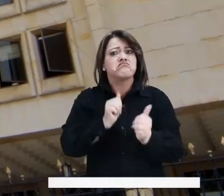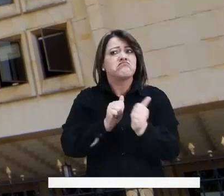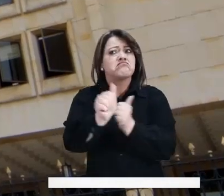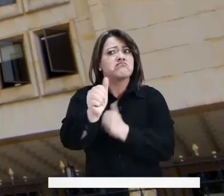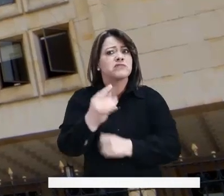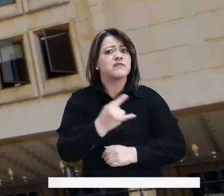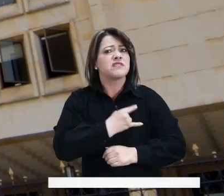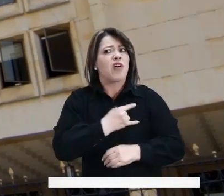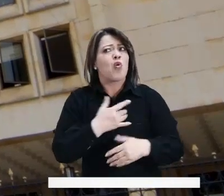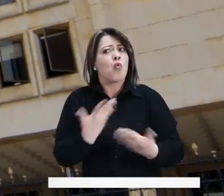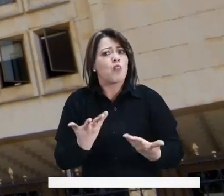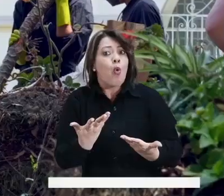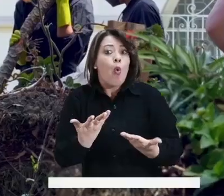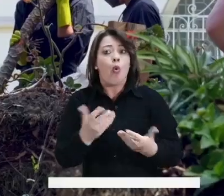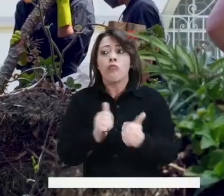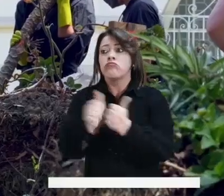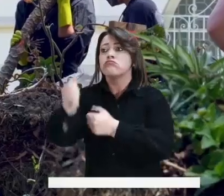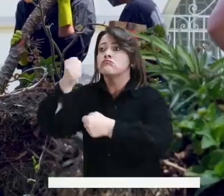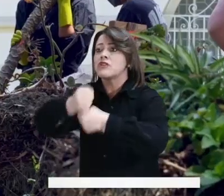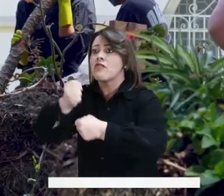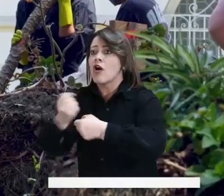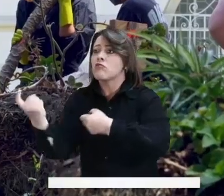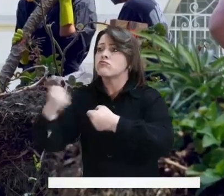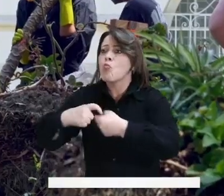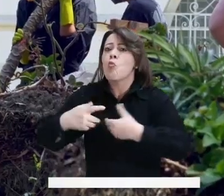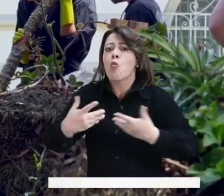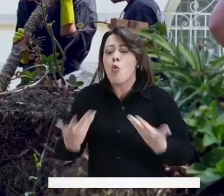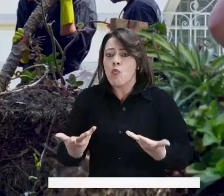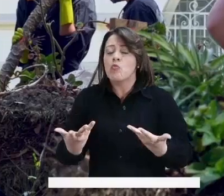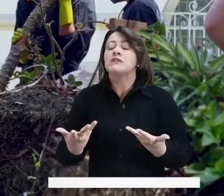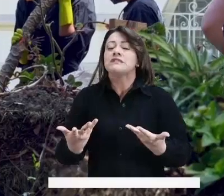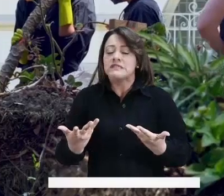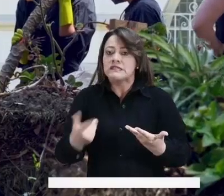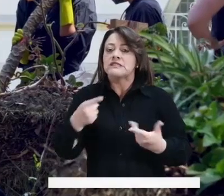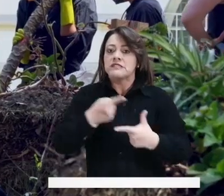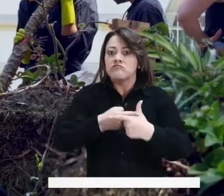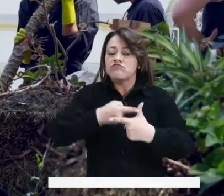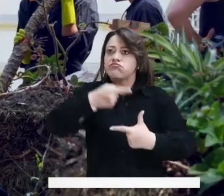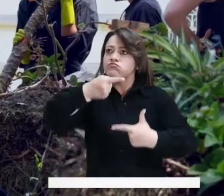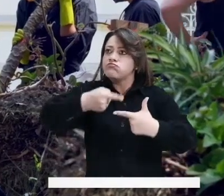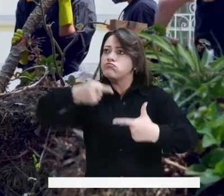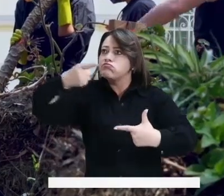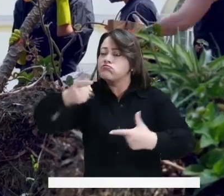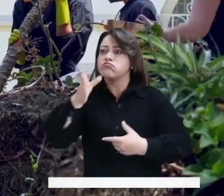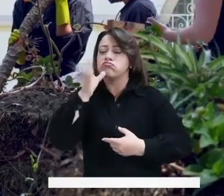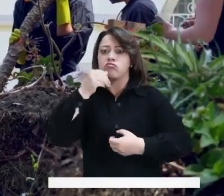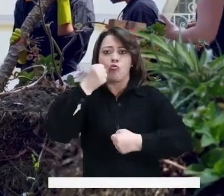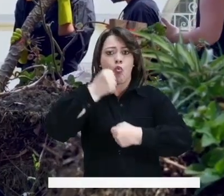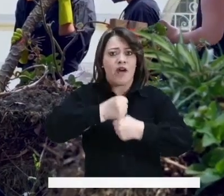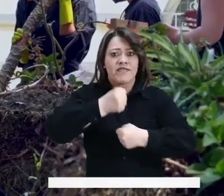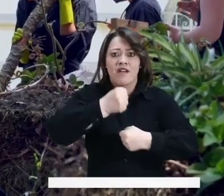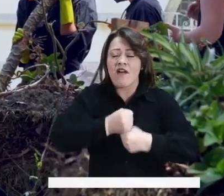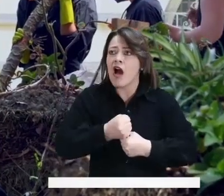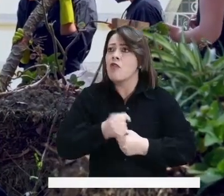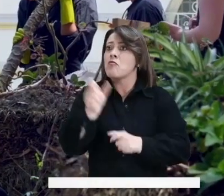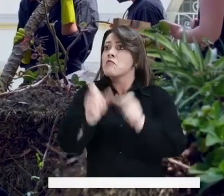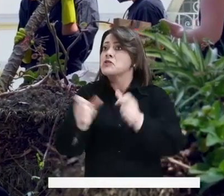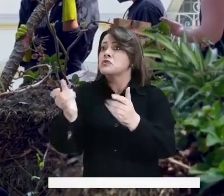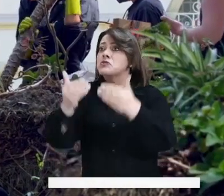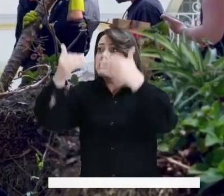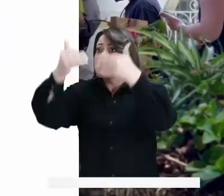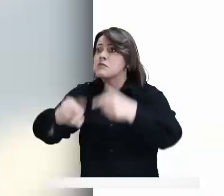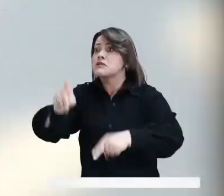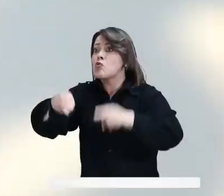ni apoyo en la integración a la vida laboral. Esto se traduce en índices elevados de desempleo y deserción